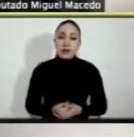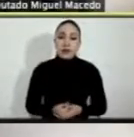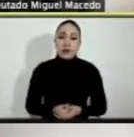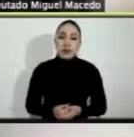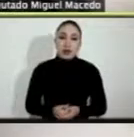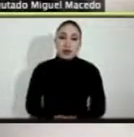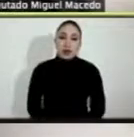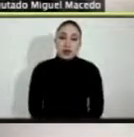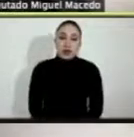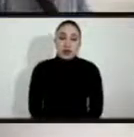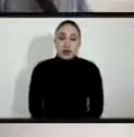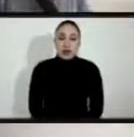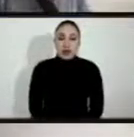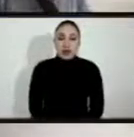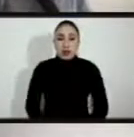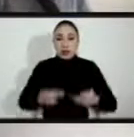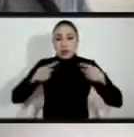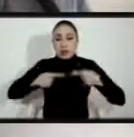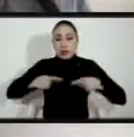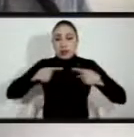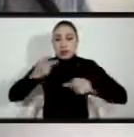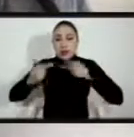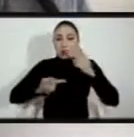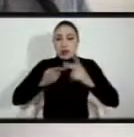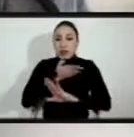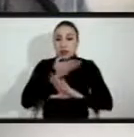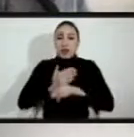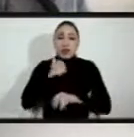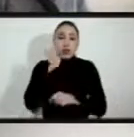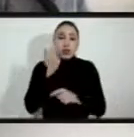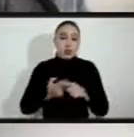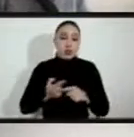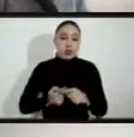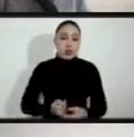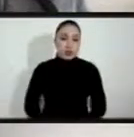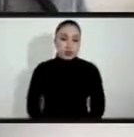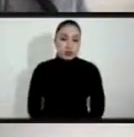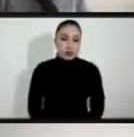Está a discusión el dictamen. Se abre el registro de oradores. Oradores en contra.